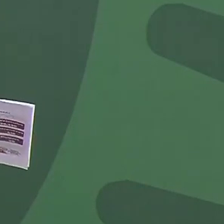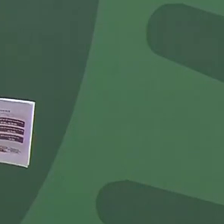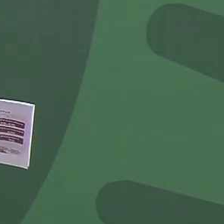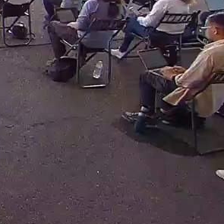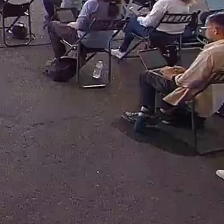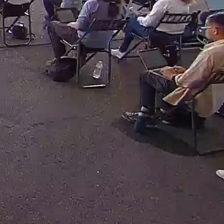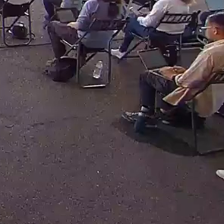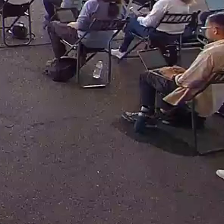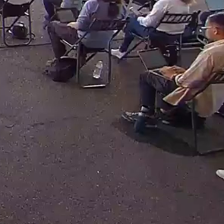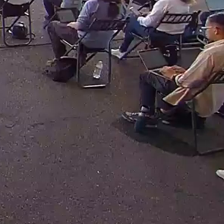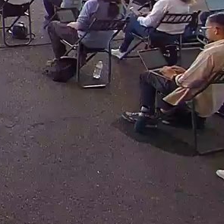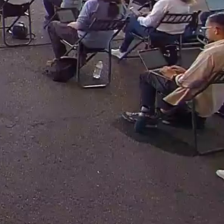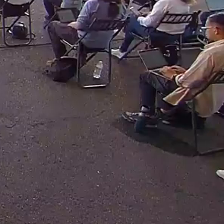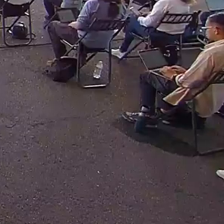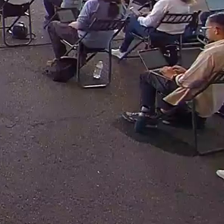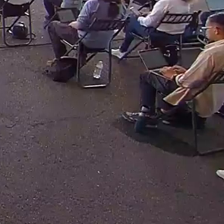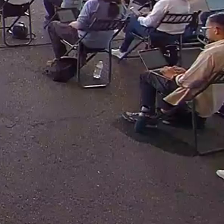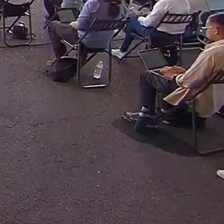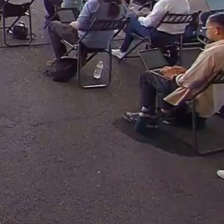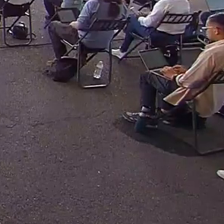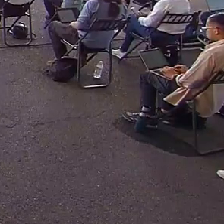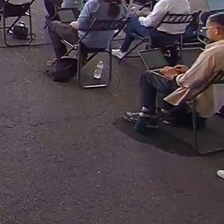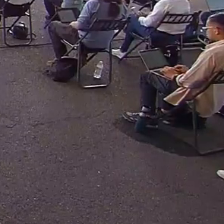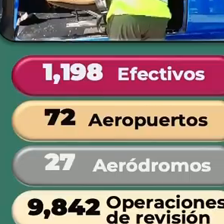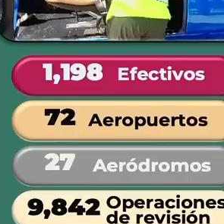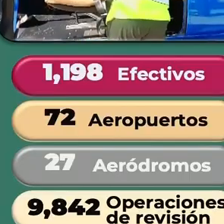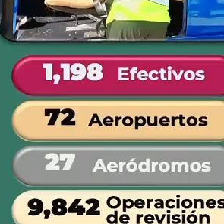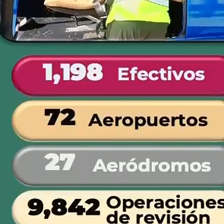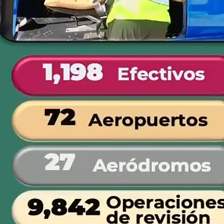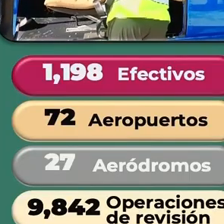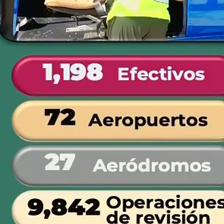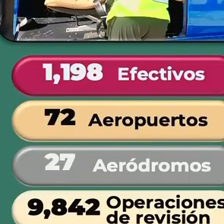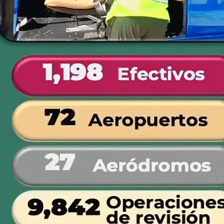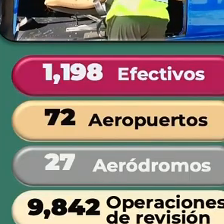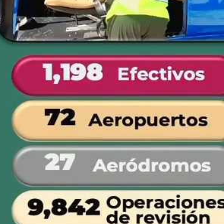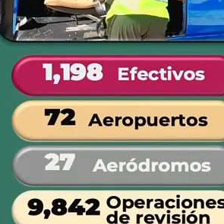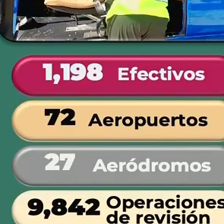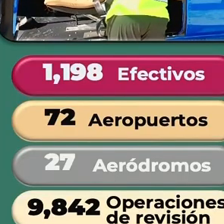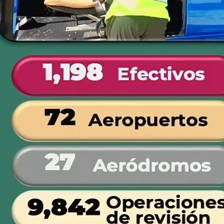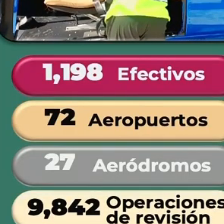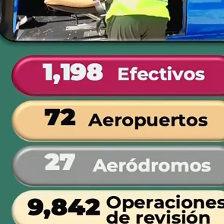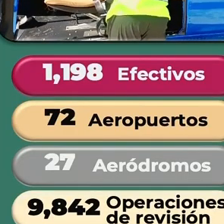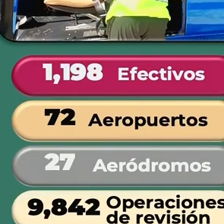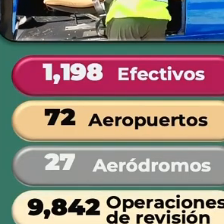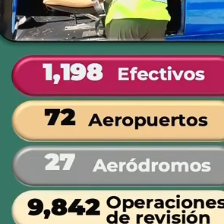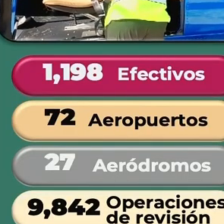se brindan, tenemos en las carreteras en 8 estados con mayor incidencia de robo,